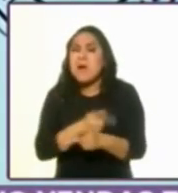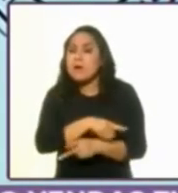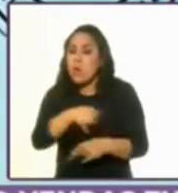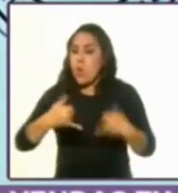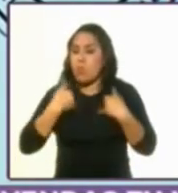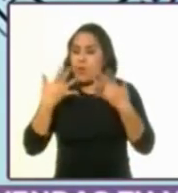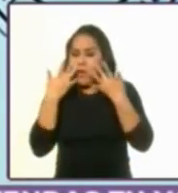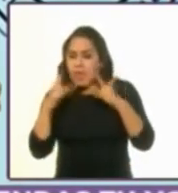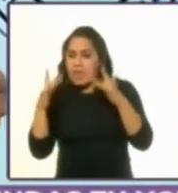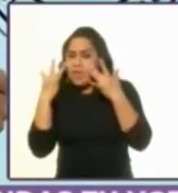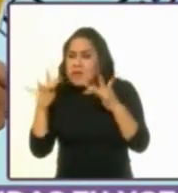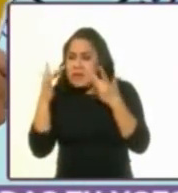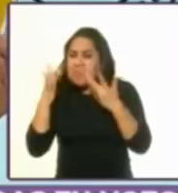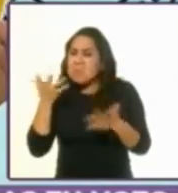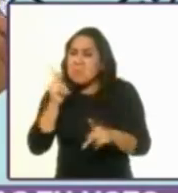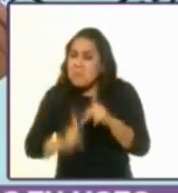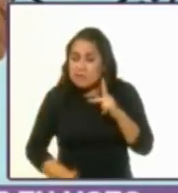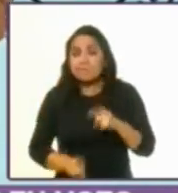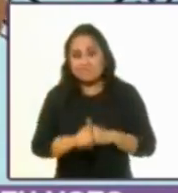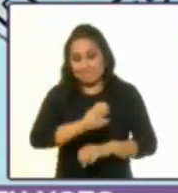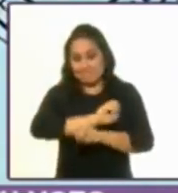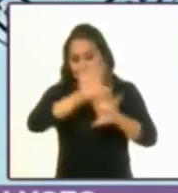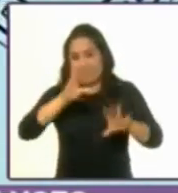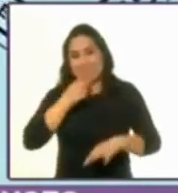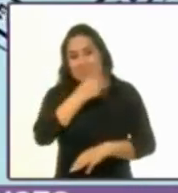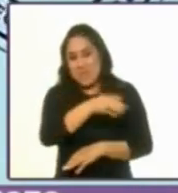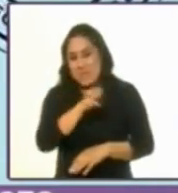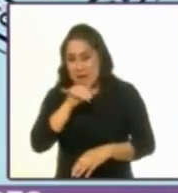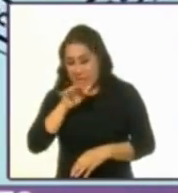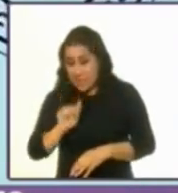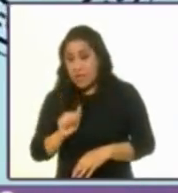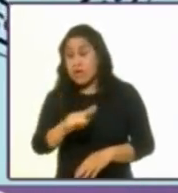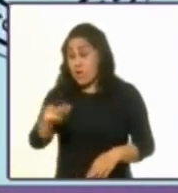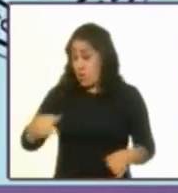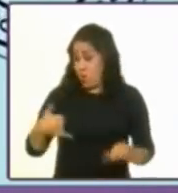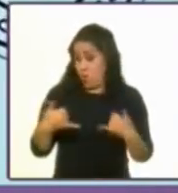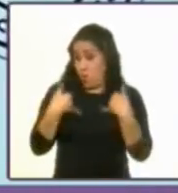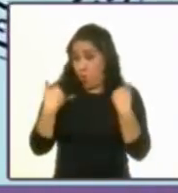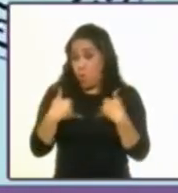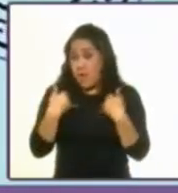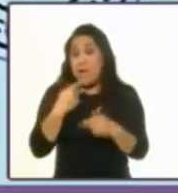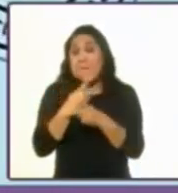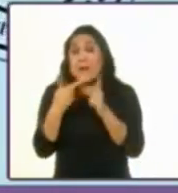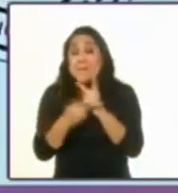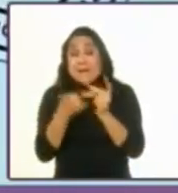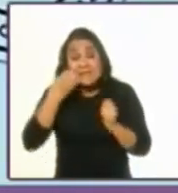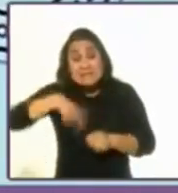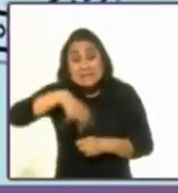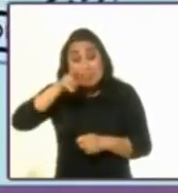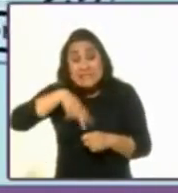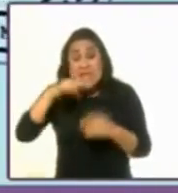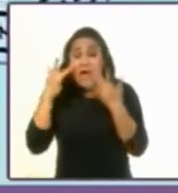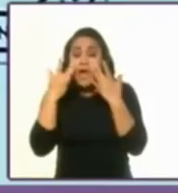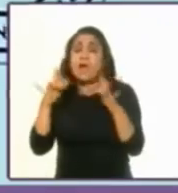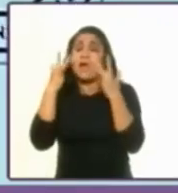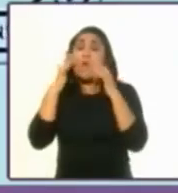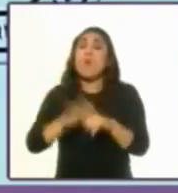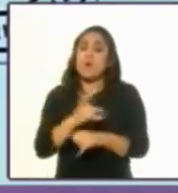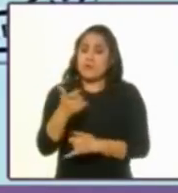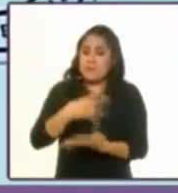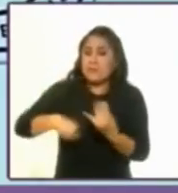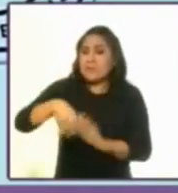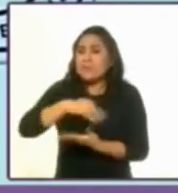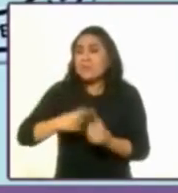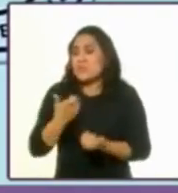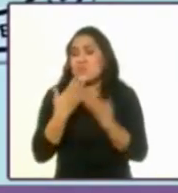es claro lo decía mariana y lo decía correctamente los jóvenes abandonan la escuela justo en la preparatoria y es por razones económicas por eso me he